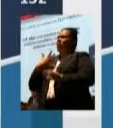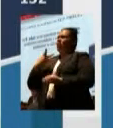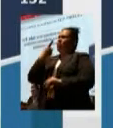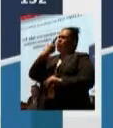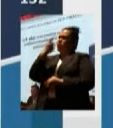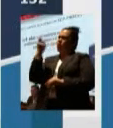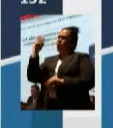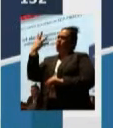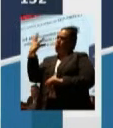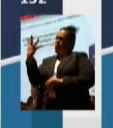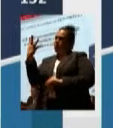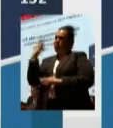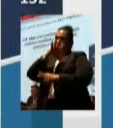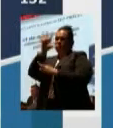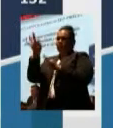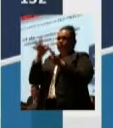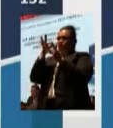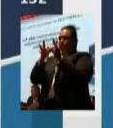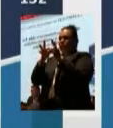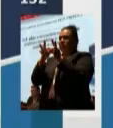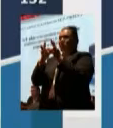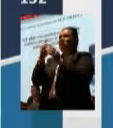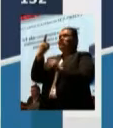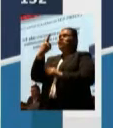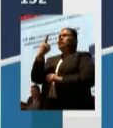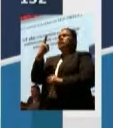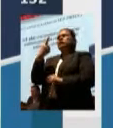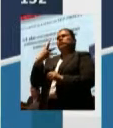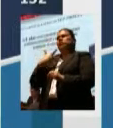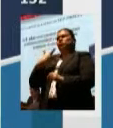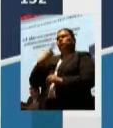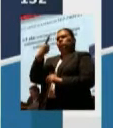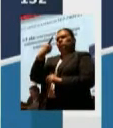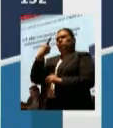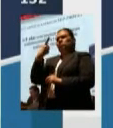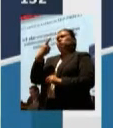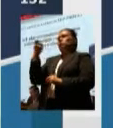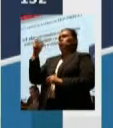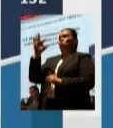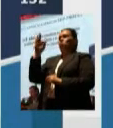el 48%. Aunque no tan importante como el que